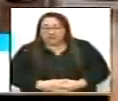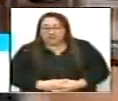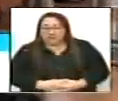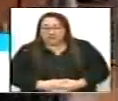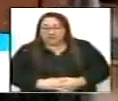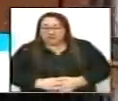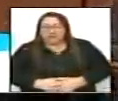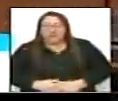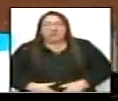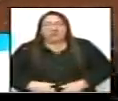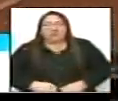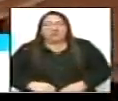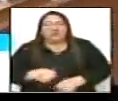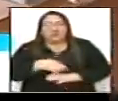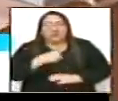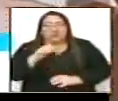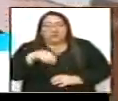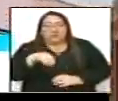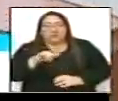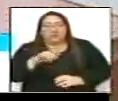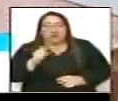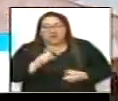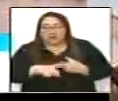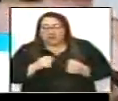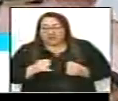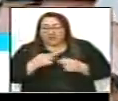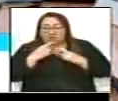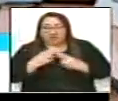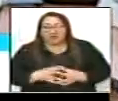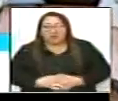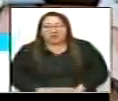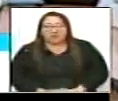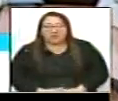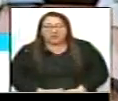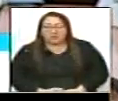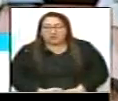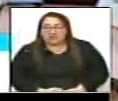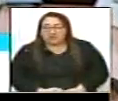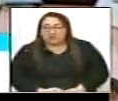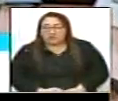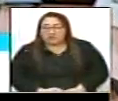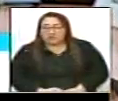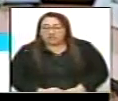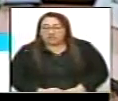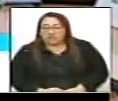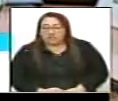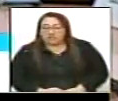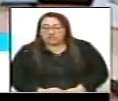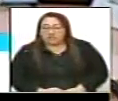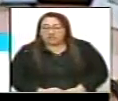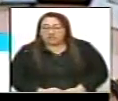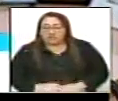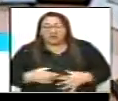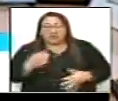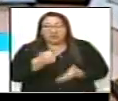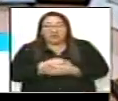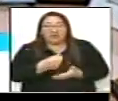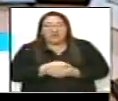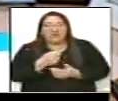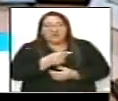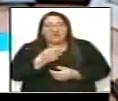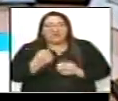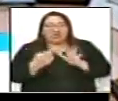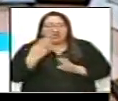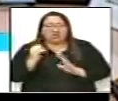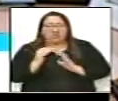El proyecto Majes, a la fecha, como resultado de la concesión, al concesionario se le ha pagado